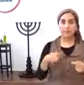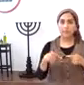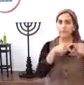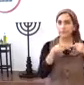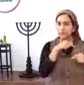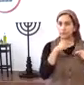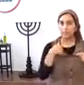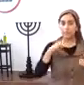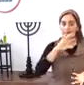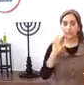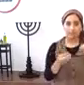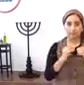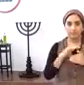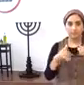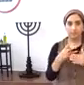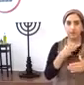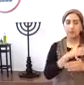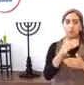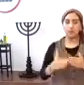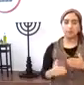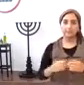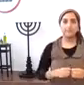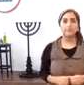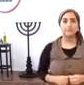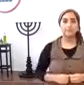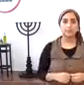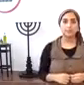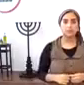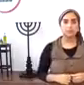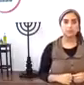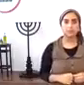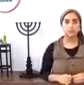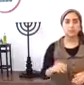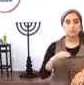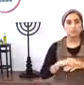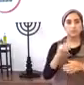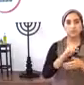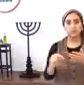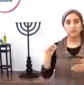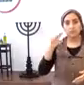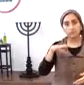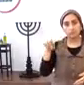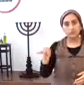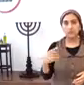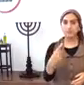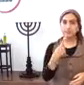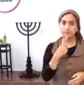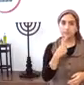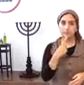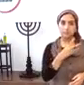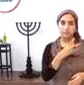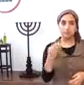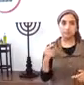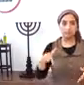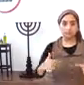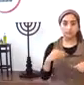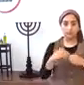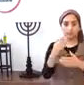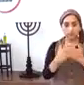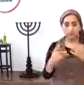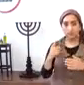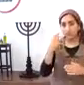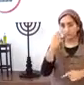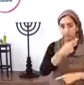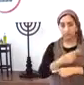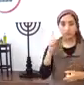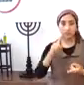ahora vamos a retroceder y entonces juntamos la idea y finalizo en el verso 44 dice y